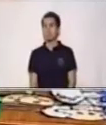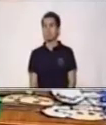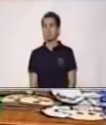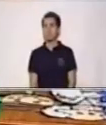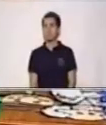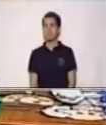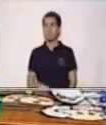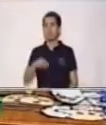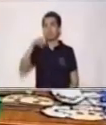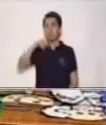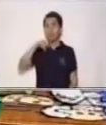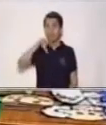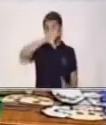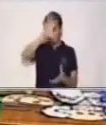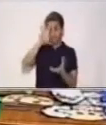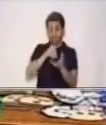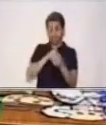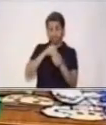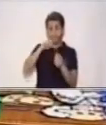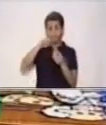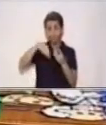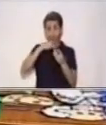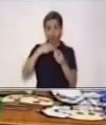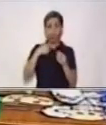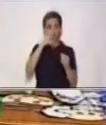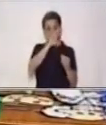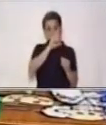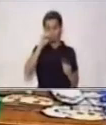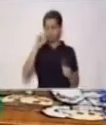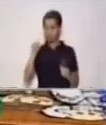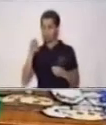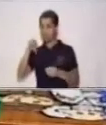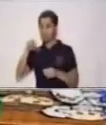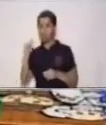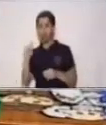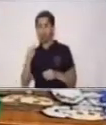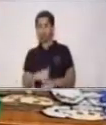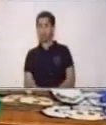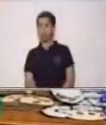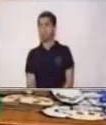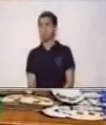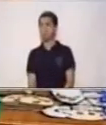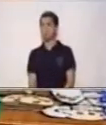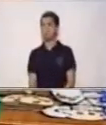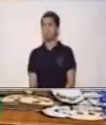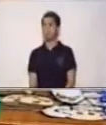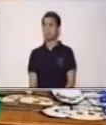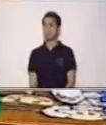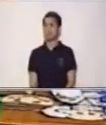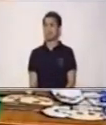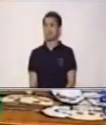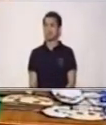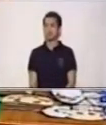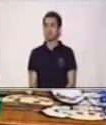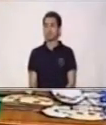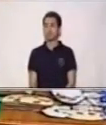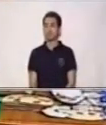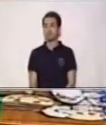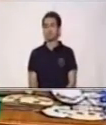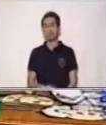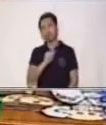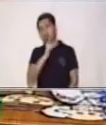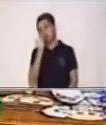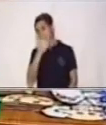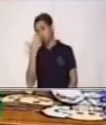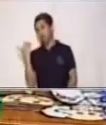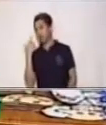silábica de la P y ahora vamos a utilizar ya, para que tú te